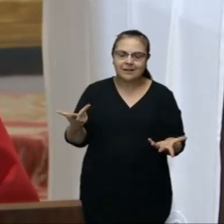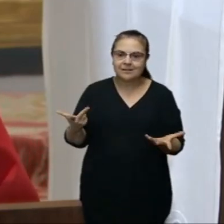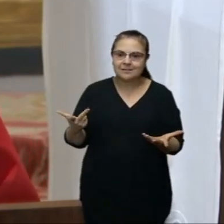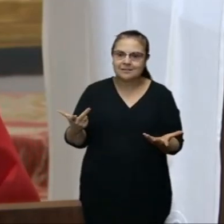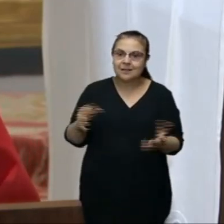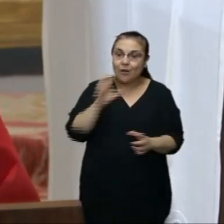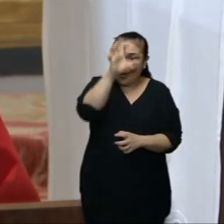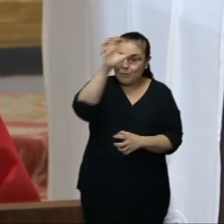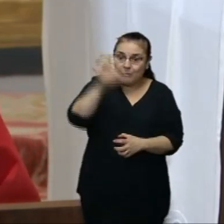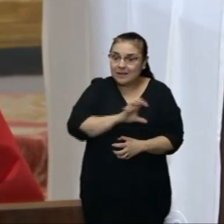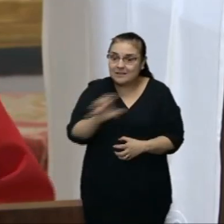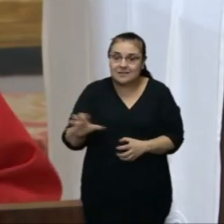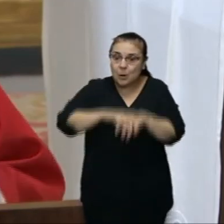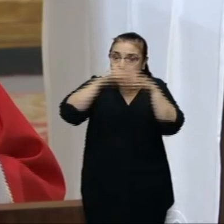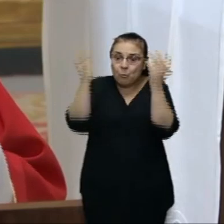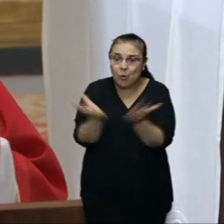mundo.